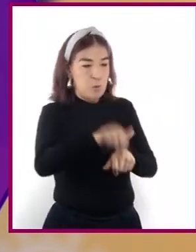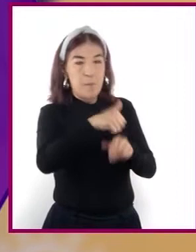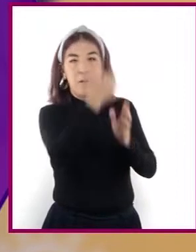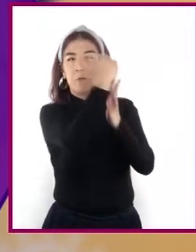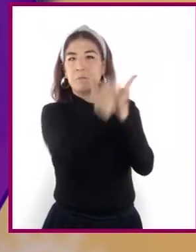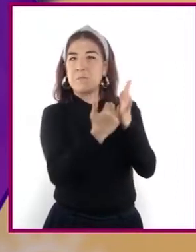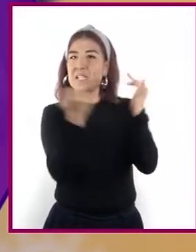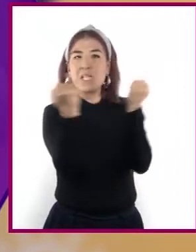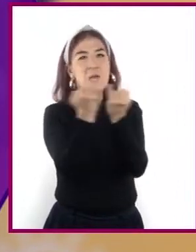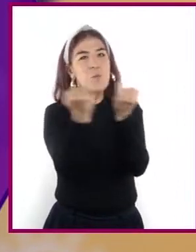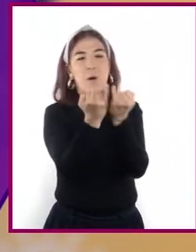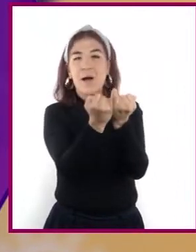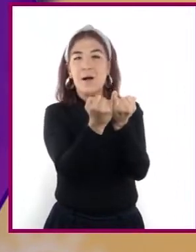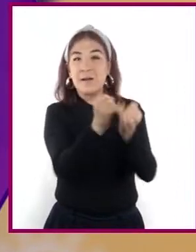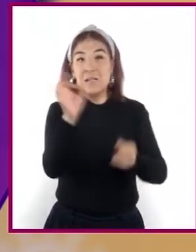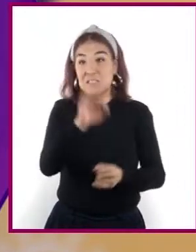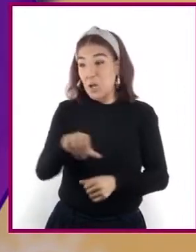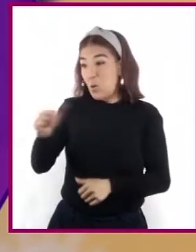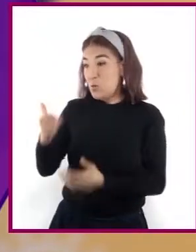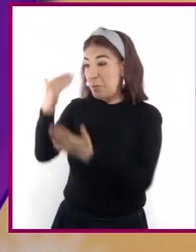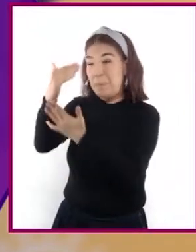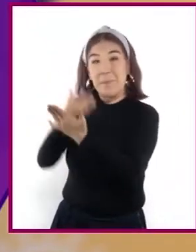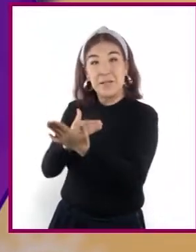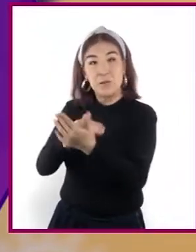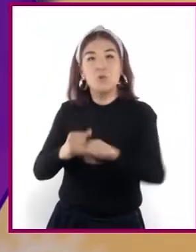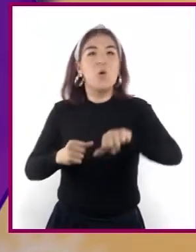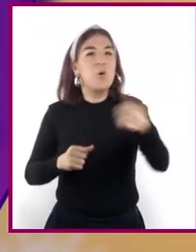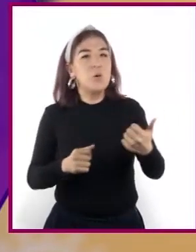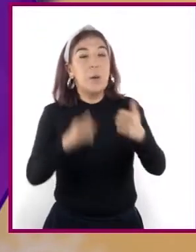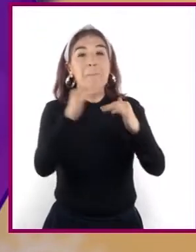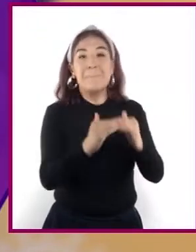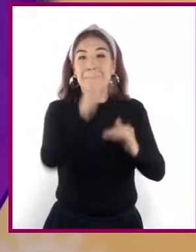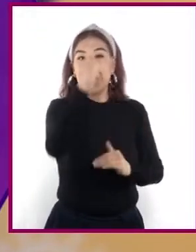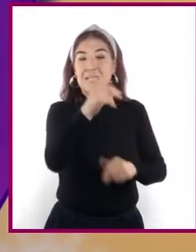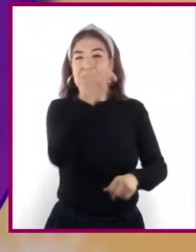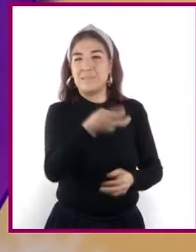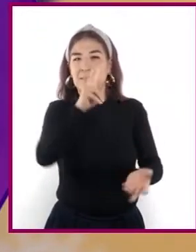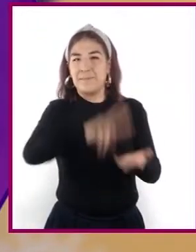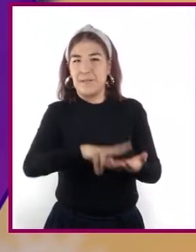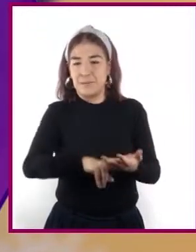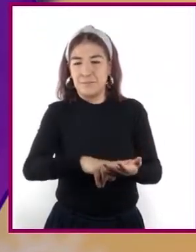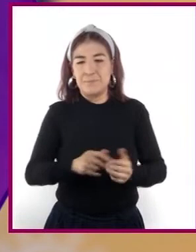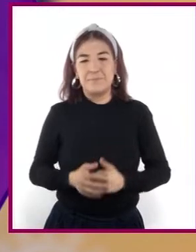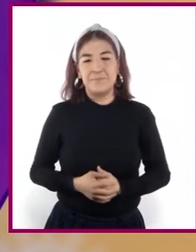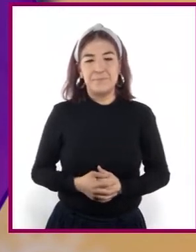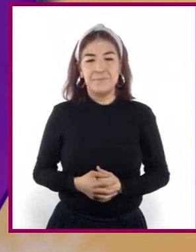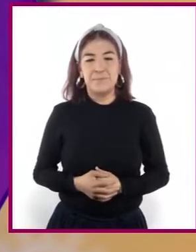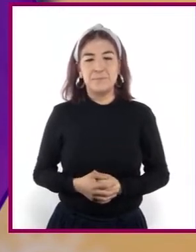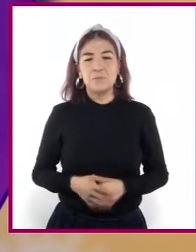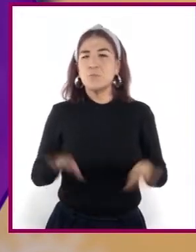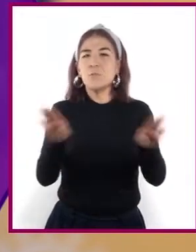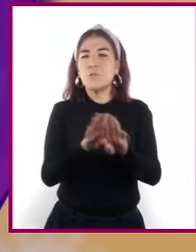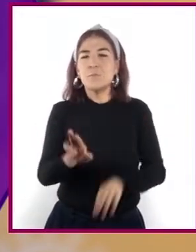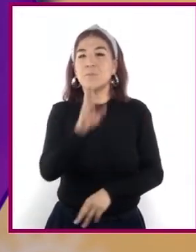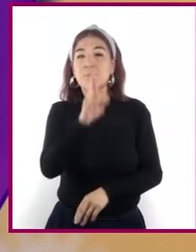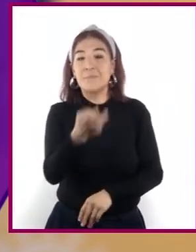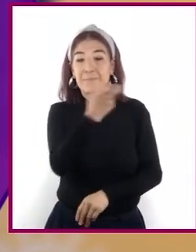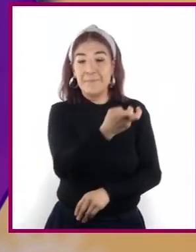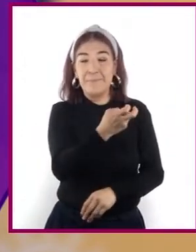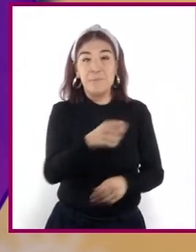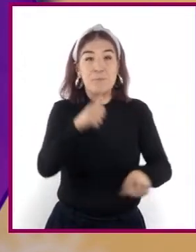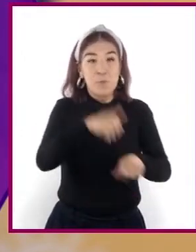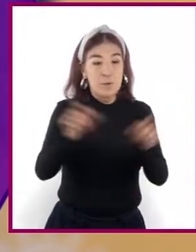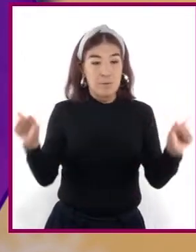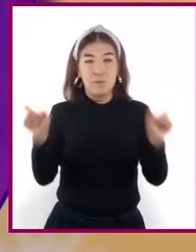misma proporción, y si una disminuye, la otra aumenta en la misma proporción. El producto entre las